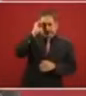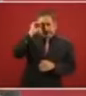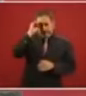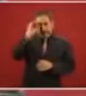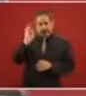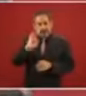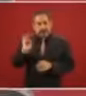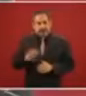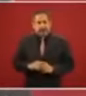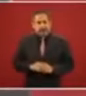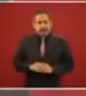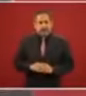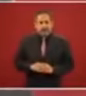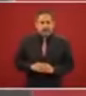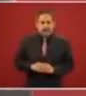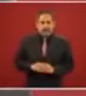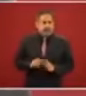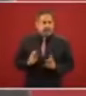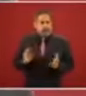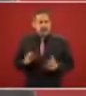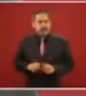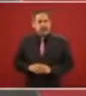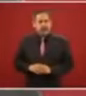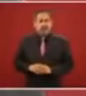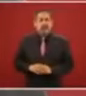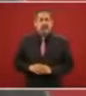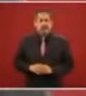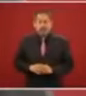que vaya